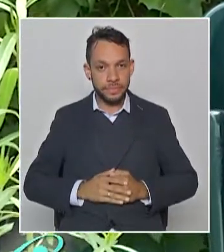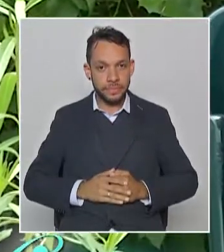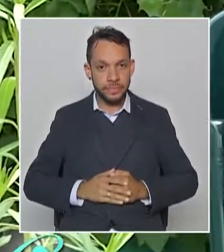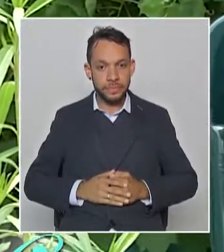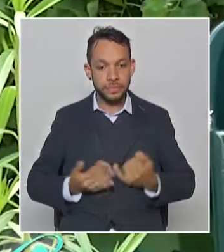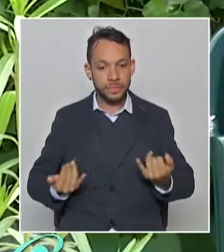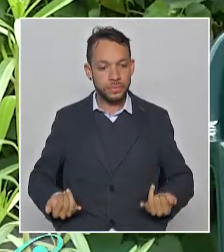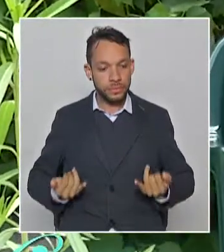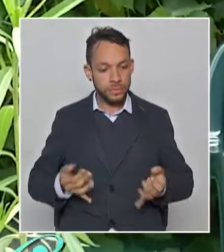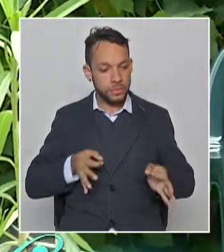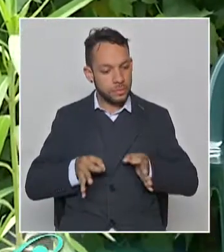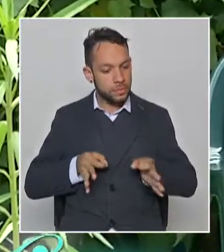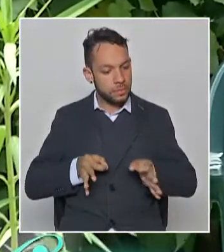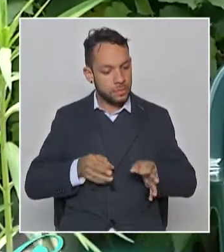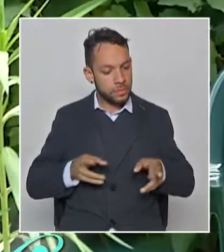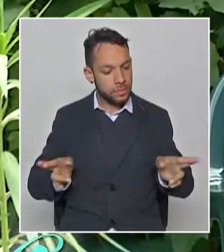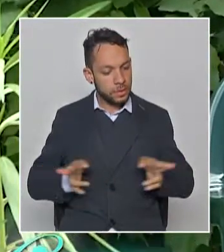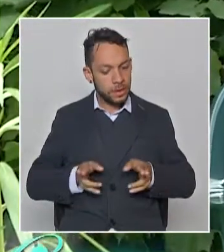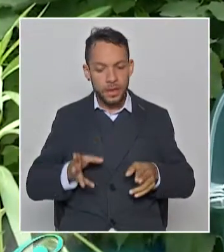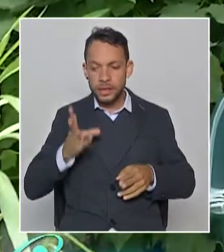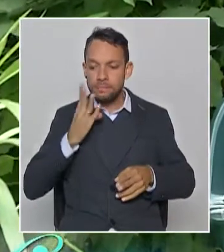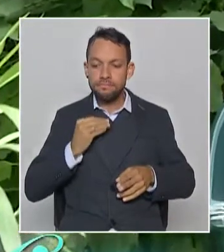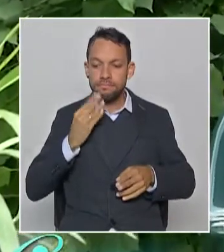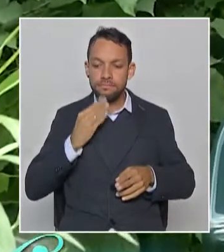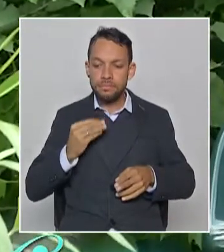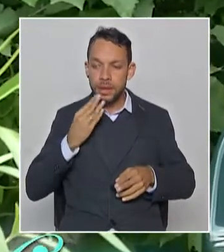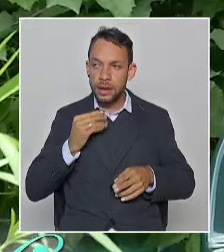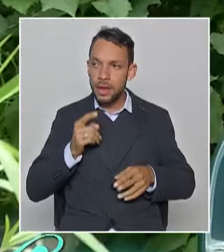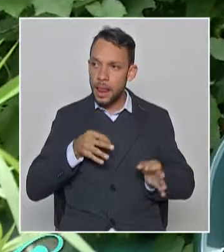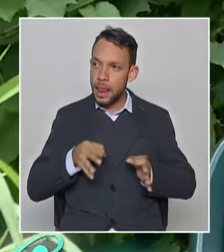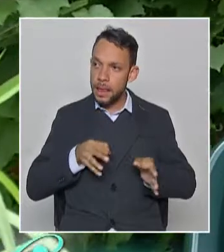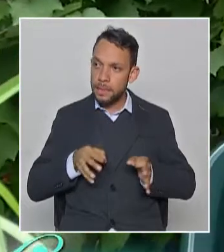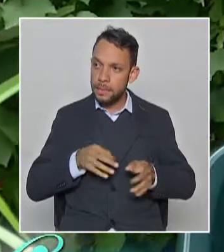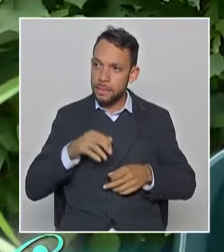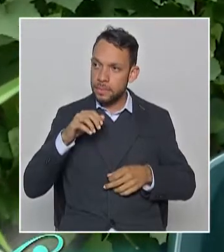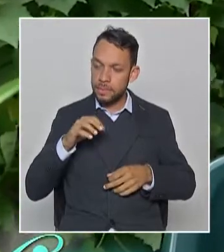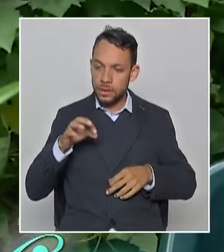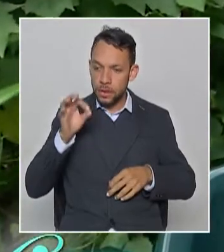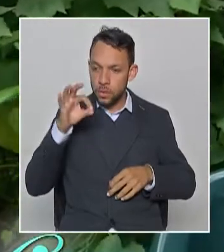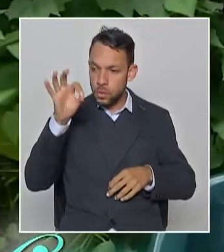Voy a tratar de resumir mi experiencia que he tenido con la apiterapia.